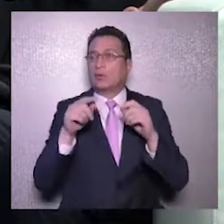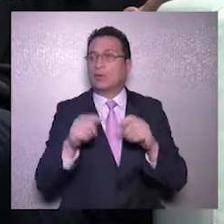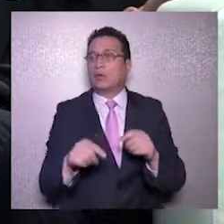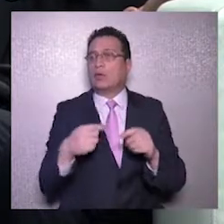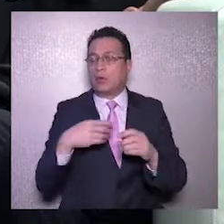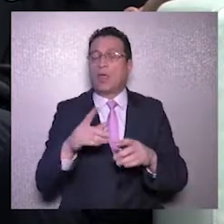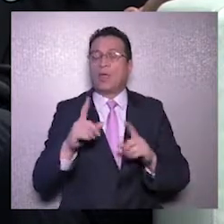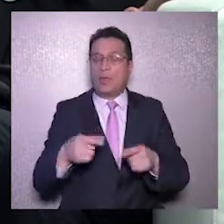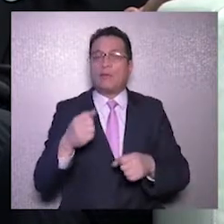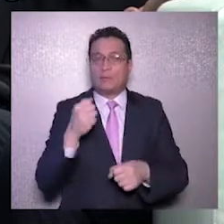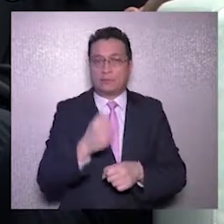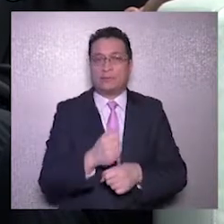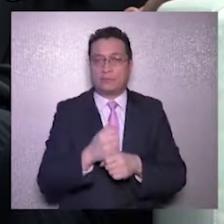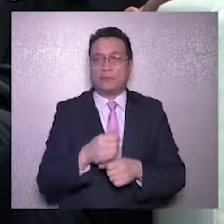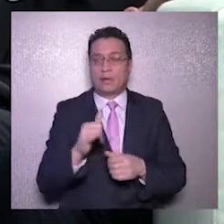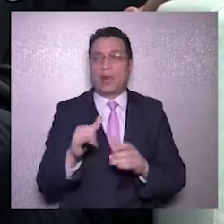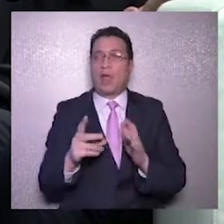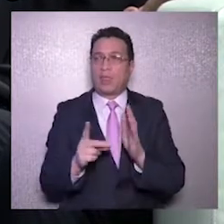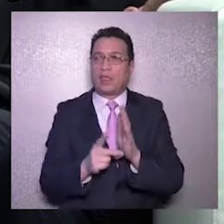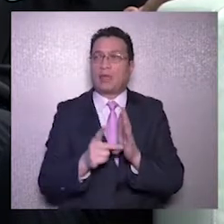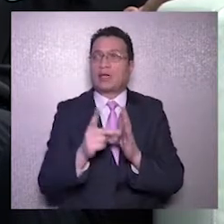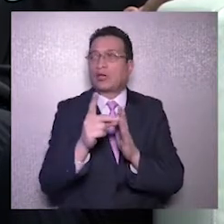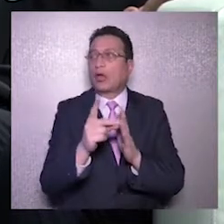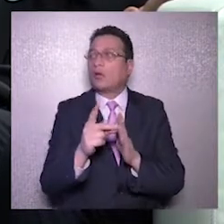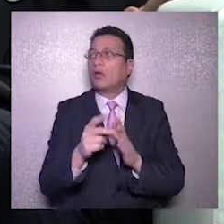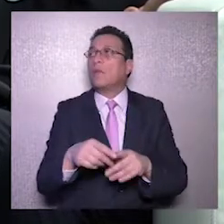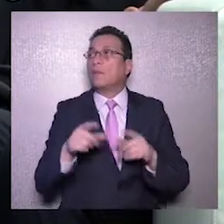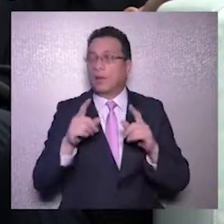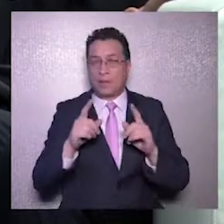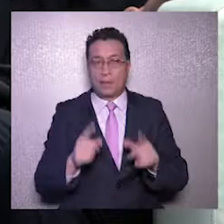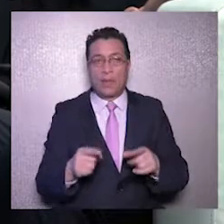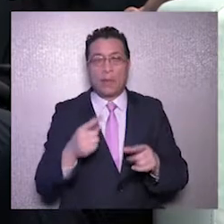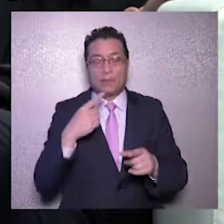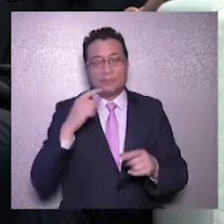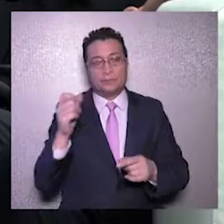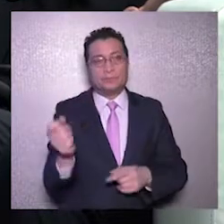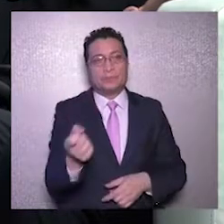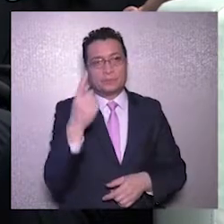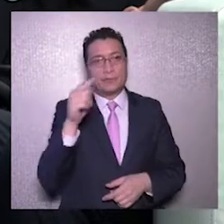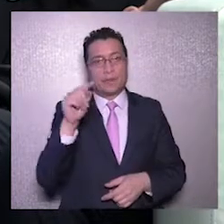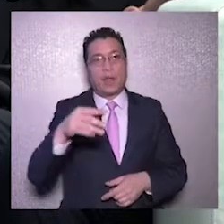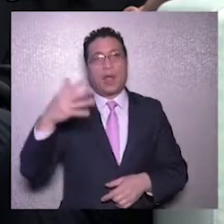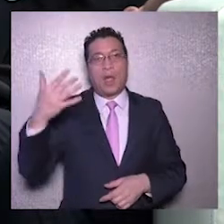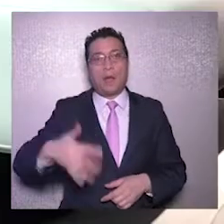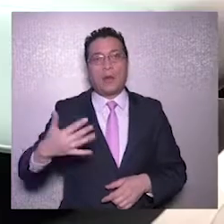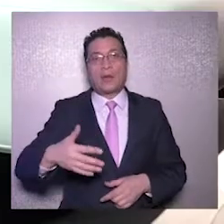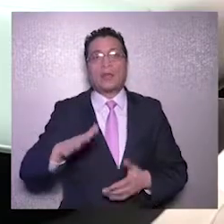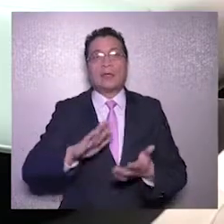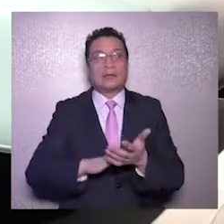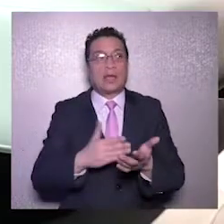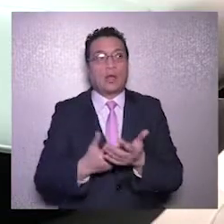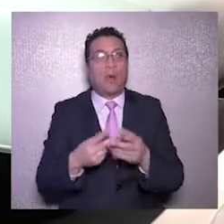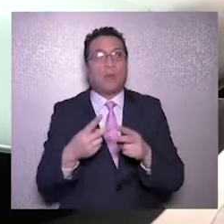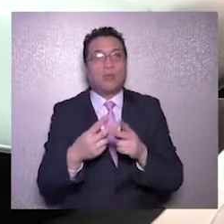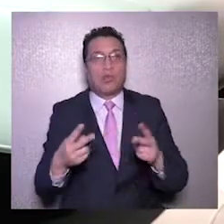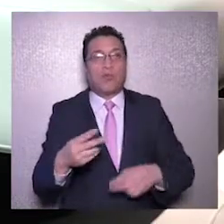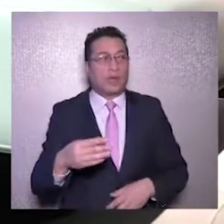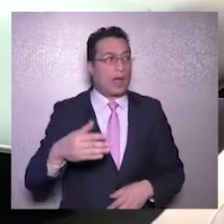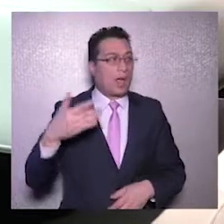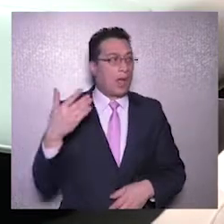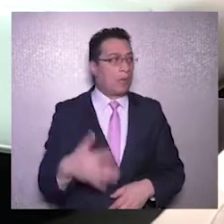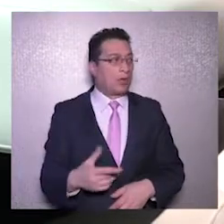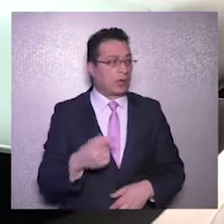seguir trabajando y desarrollando, teniendo en claridad de que la importancia de la salud pública es relevante,